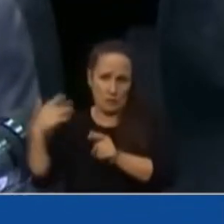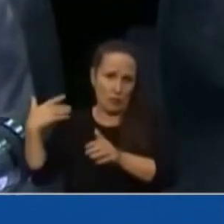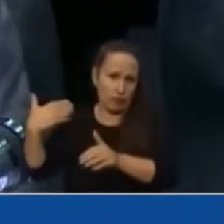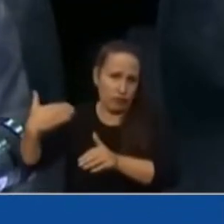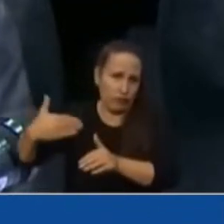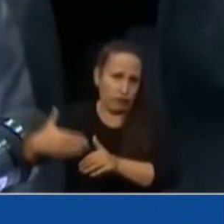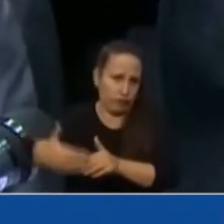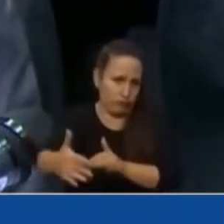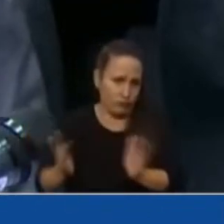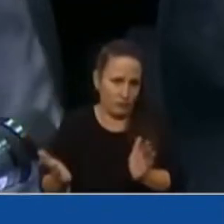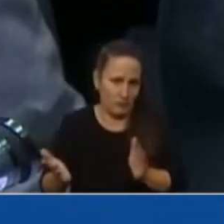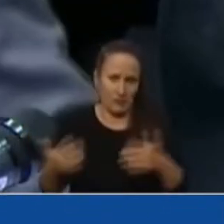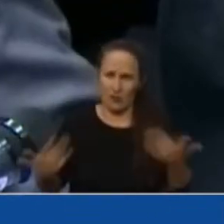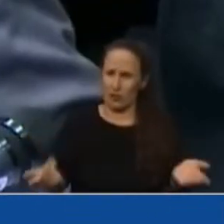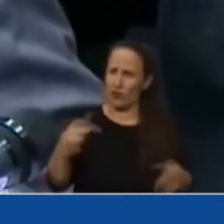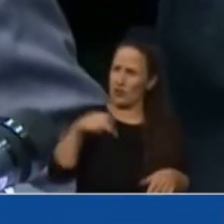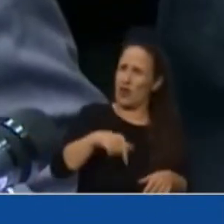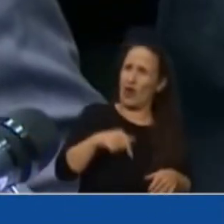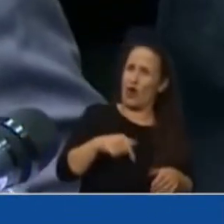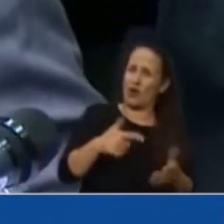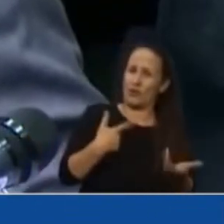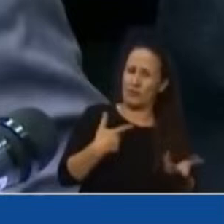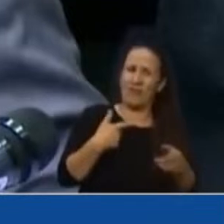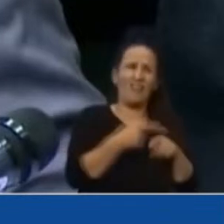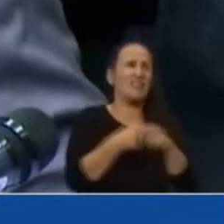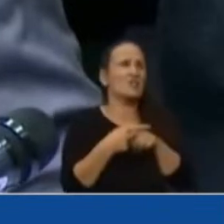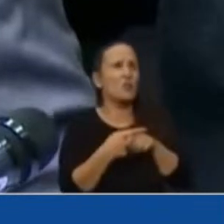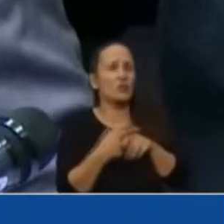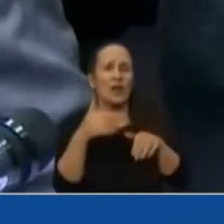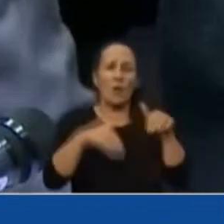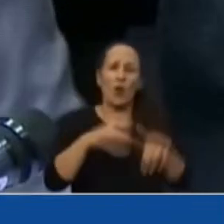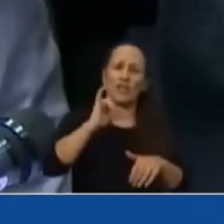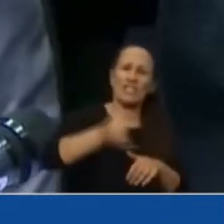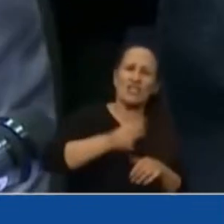si debemos cambiar el elemento de votación?